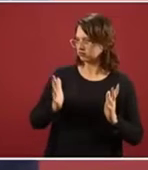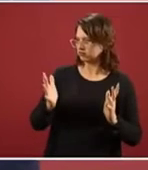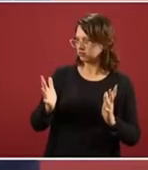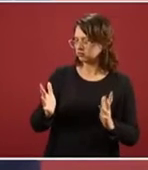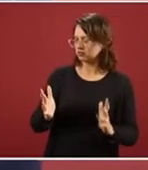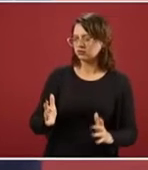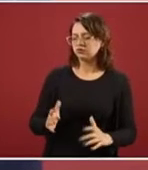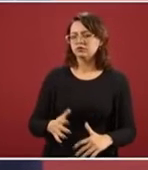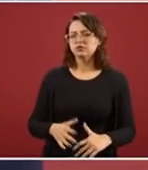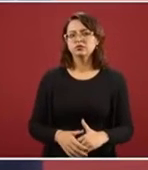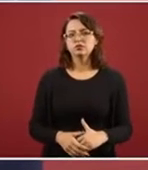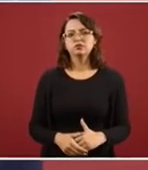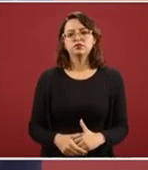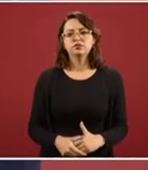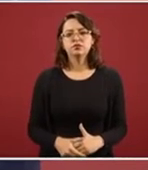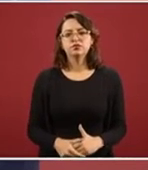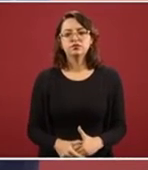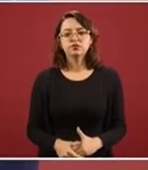la